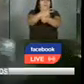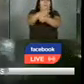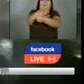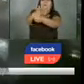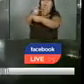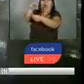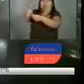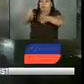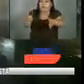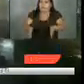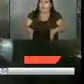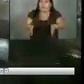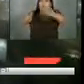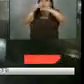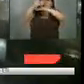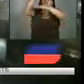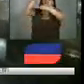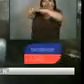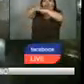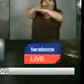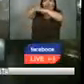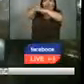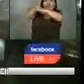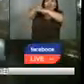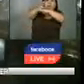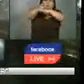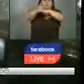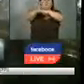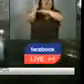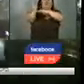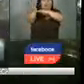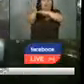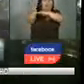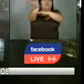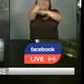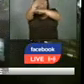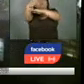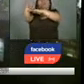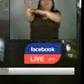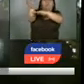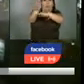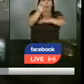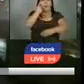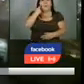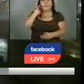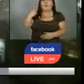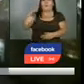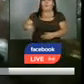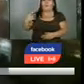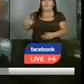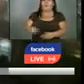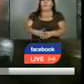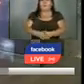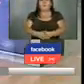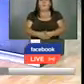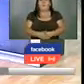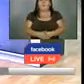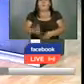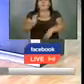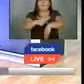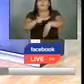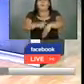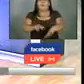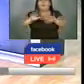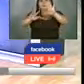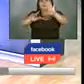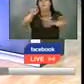tenemos afuera del edificio bicentenario se esté moviendo y está generando diferentes estragos, las lluvias. Claro, y cuando son las